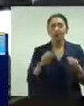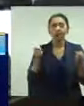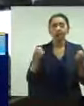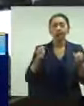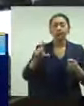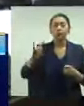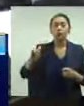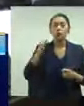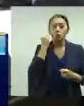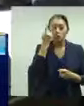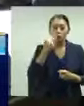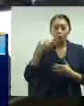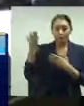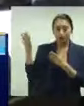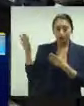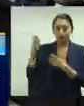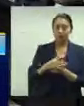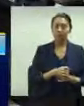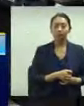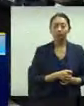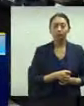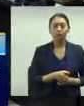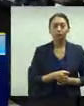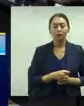Luis Contreras, por favor.